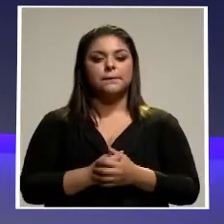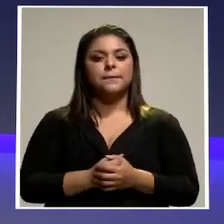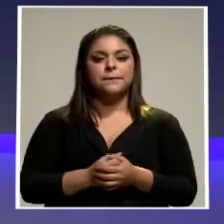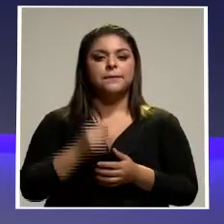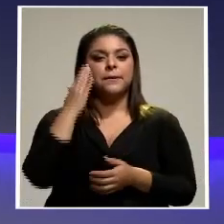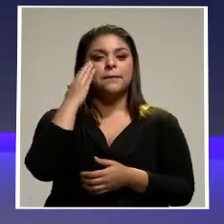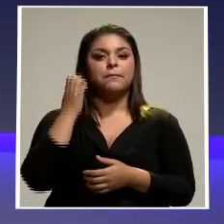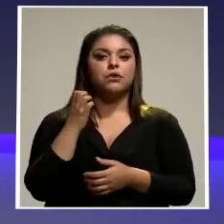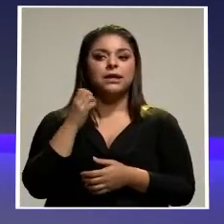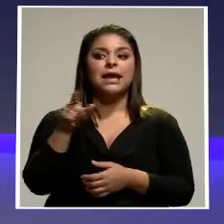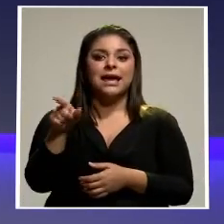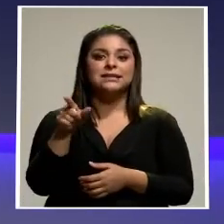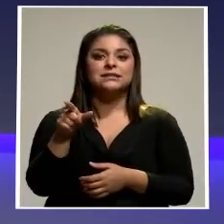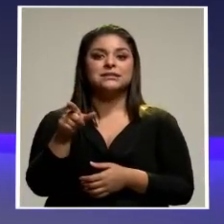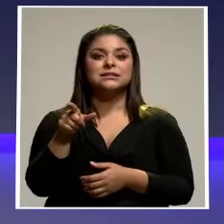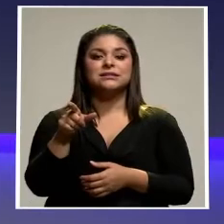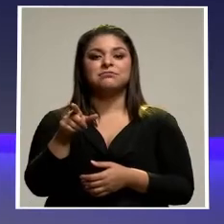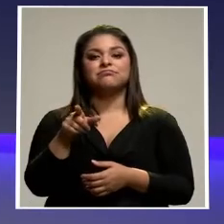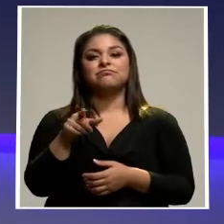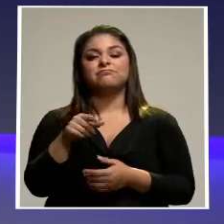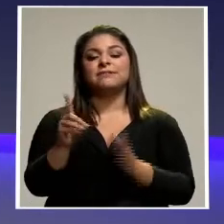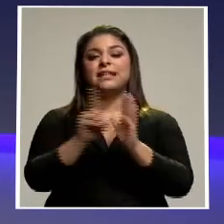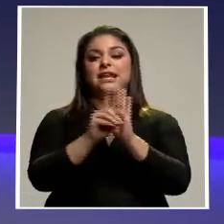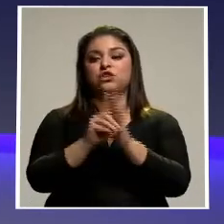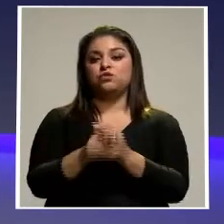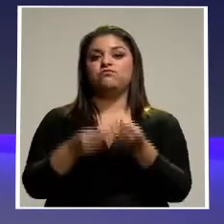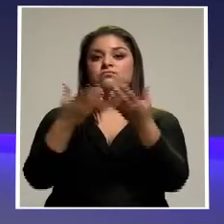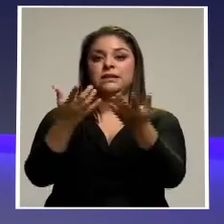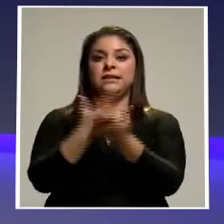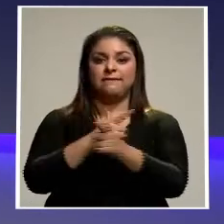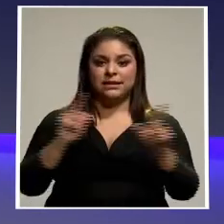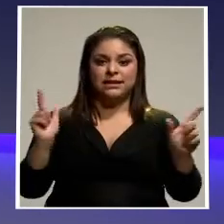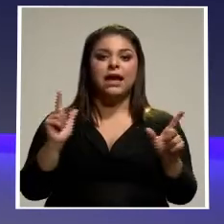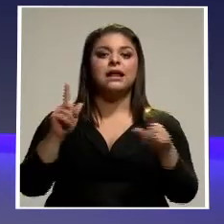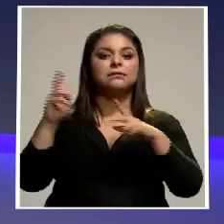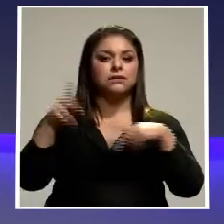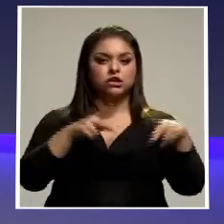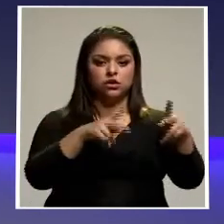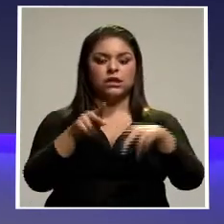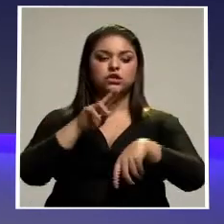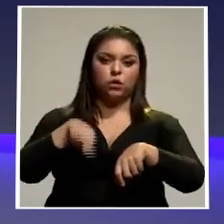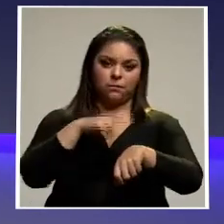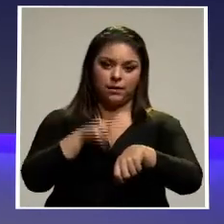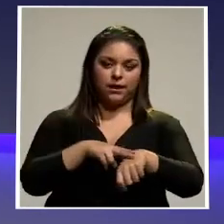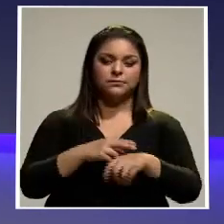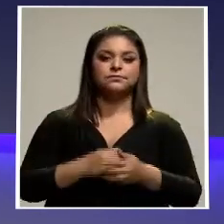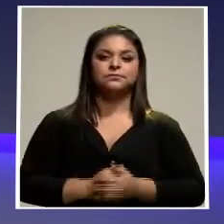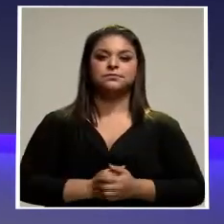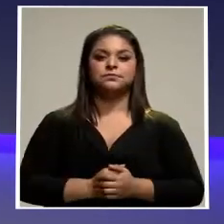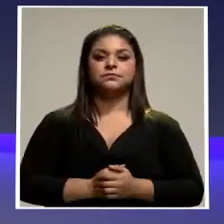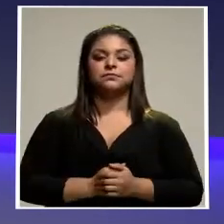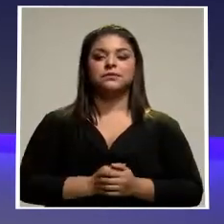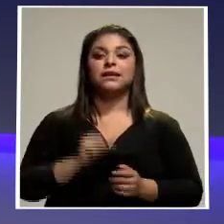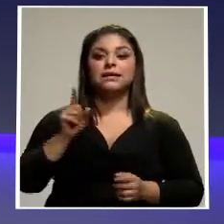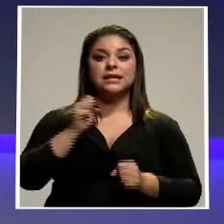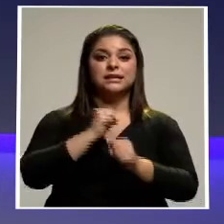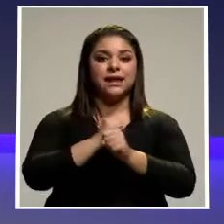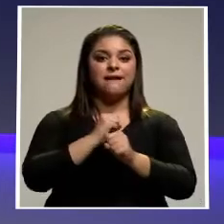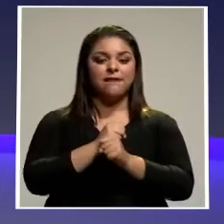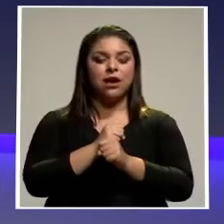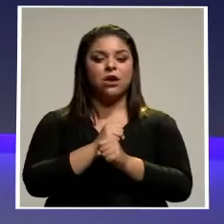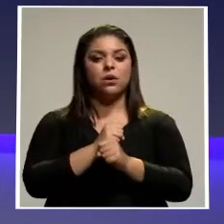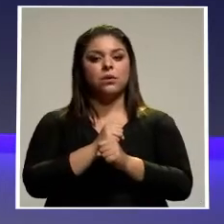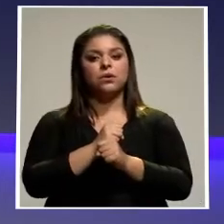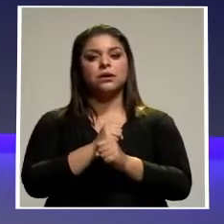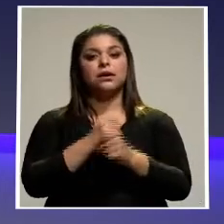los derechos y libertades de las personas, de los ciudadanos comunes y corrientes. Es el trabajo de